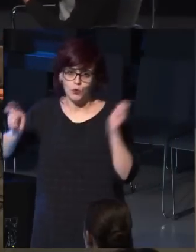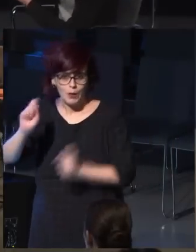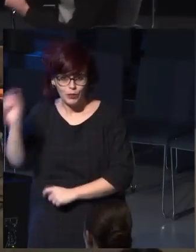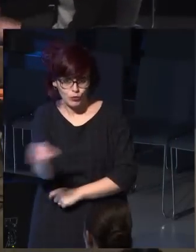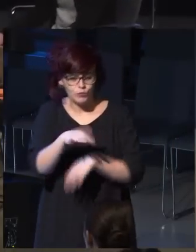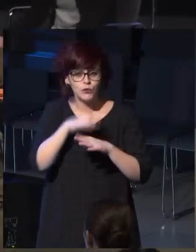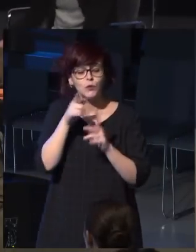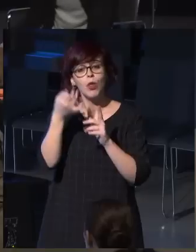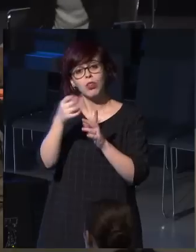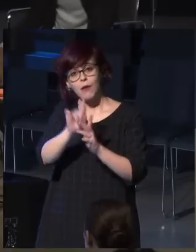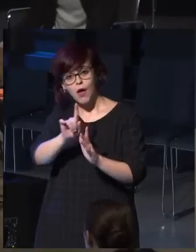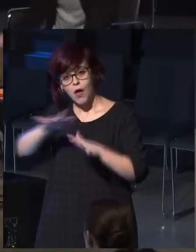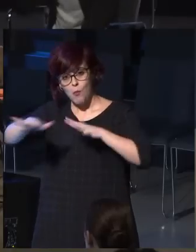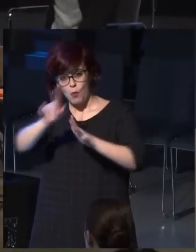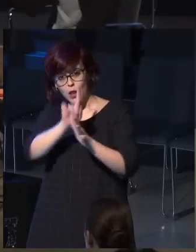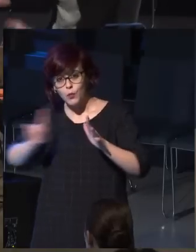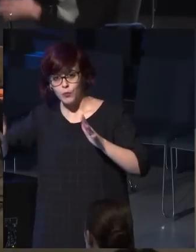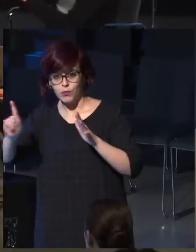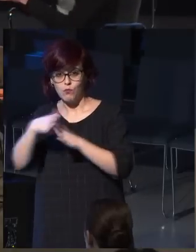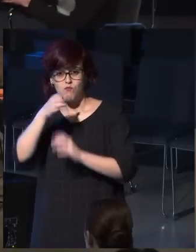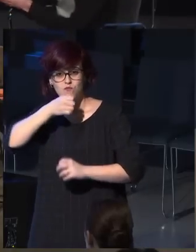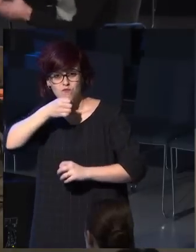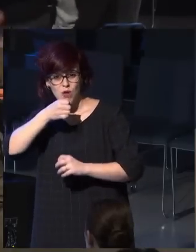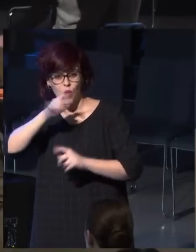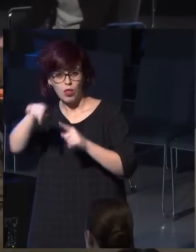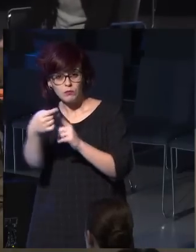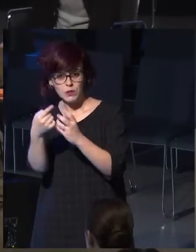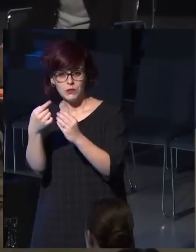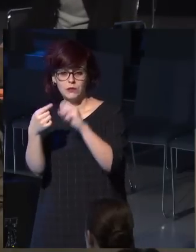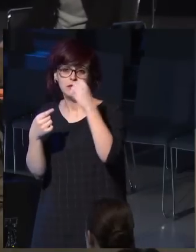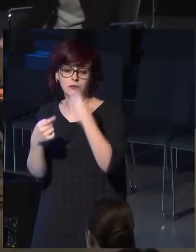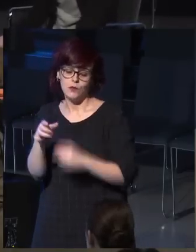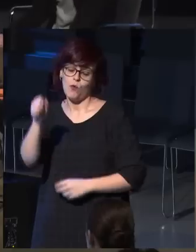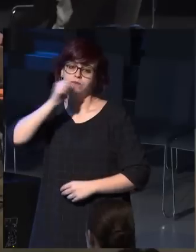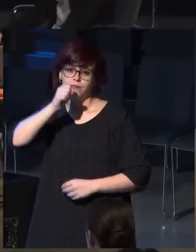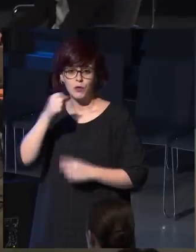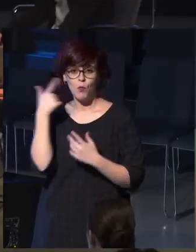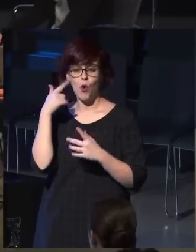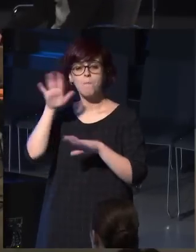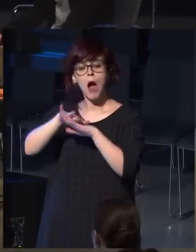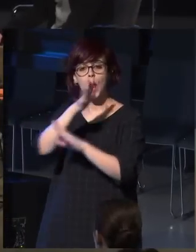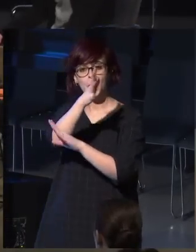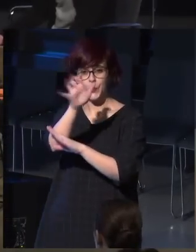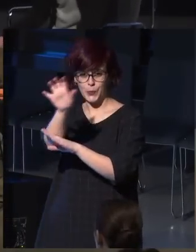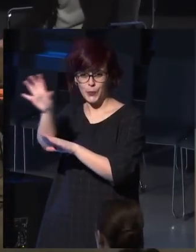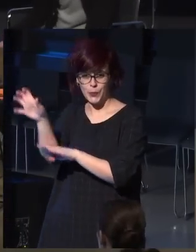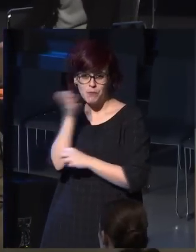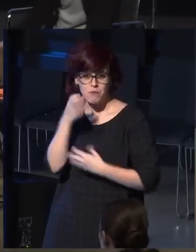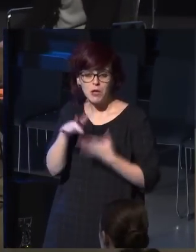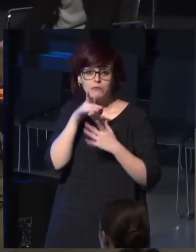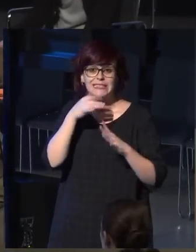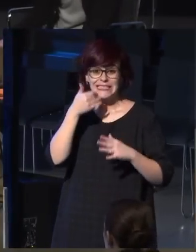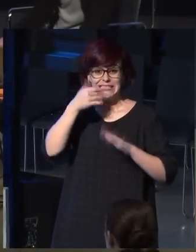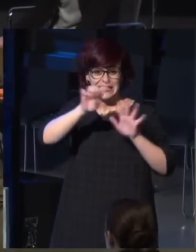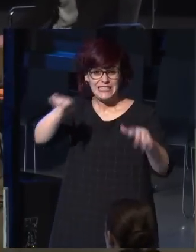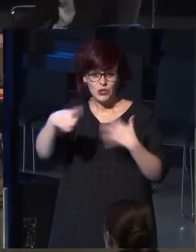la banda del micro y que el micro recogiese bien el sonido, y tardamos como